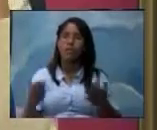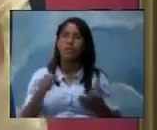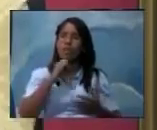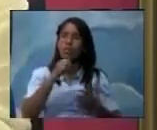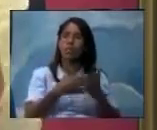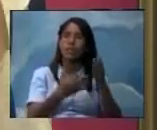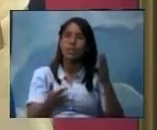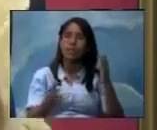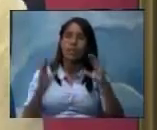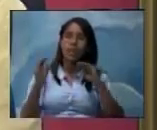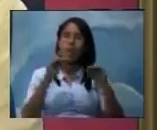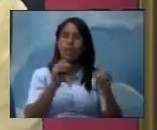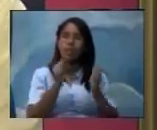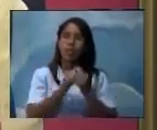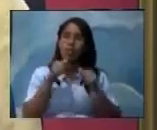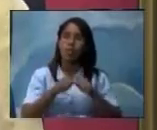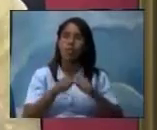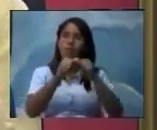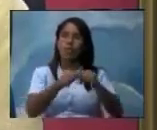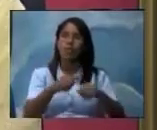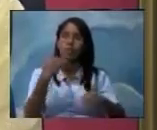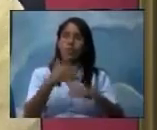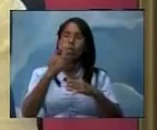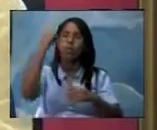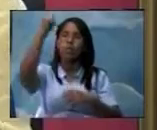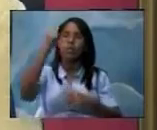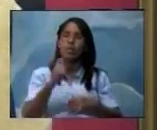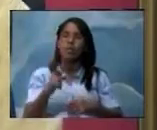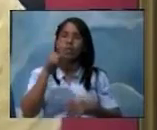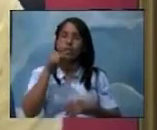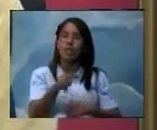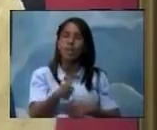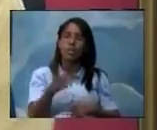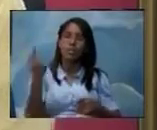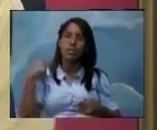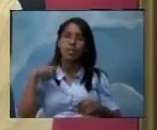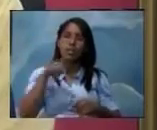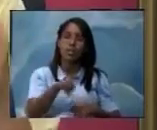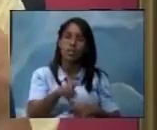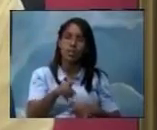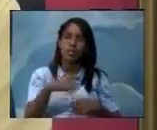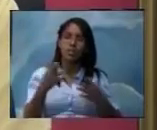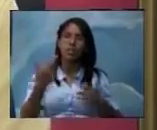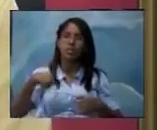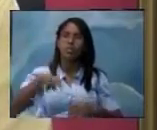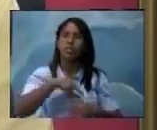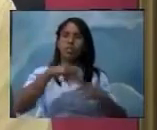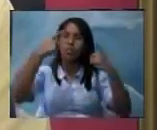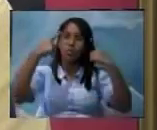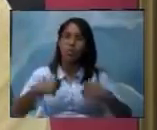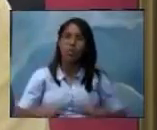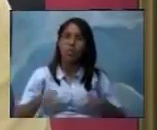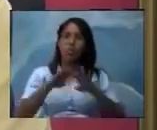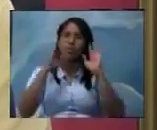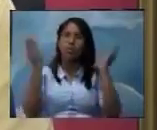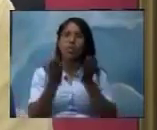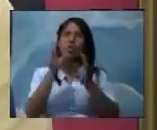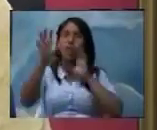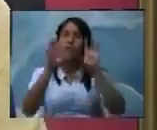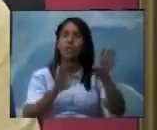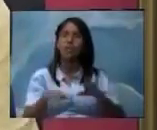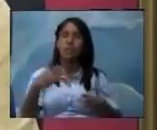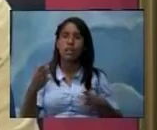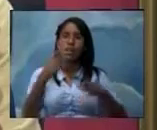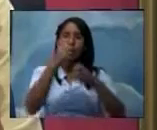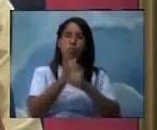que es una sangre que habla continuamente como un testimonio. Y en eso tienen ustedes y nosotros todos en todas las